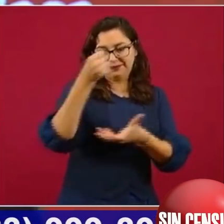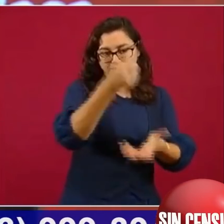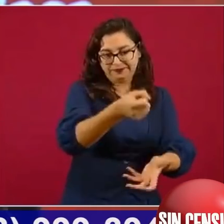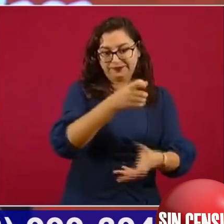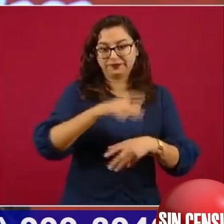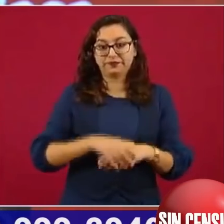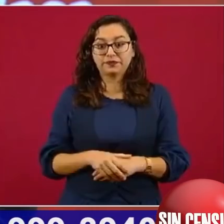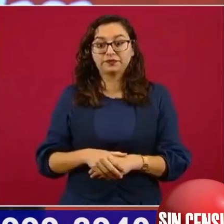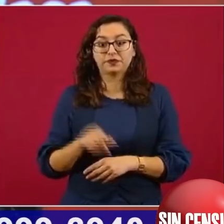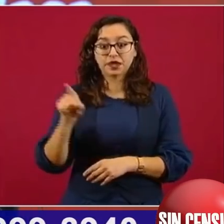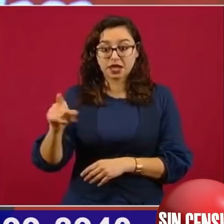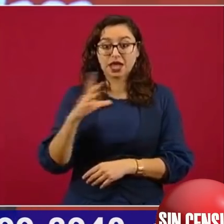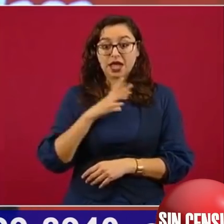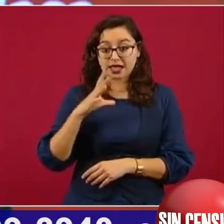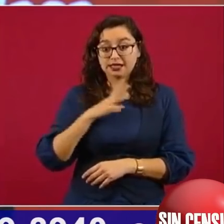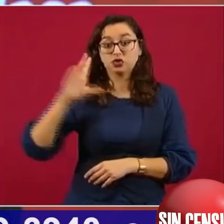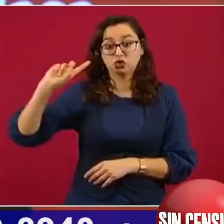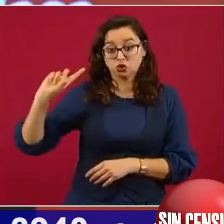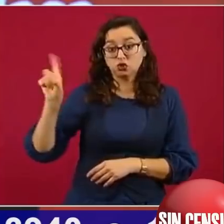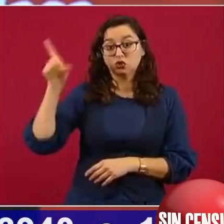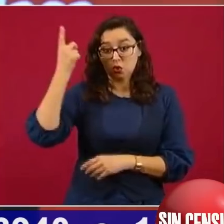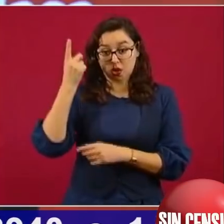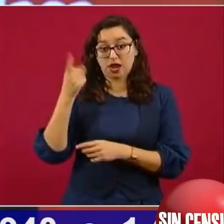tenía lo que llaman numerarios, dólares,